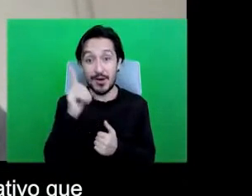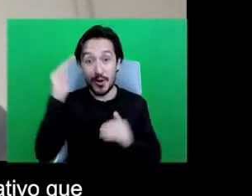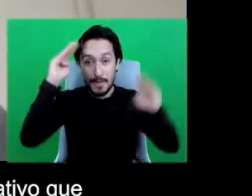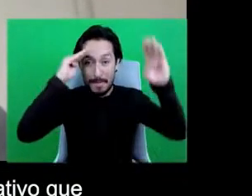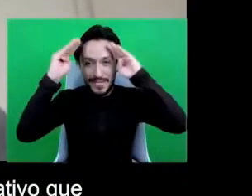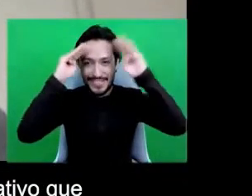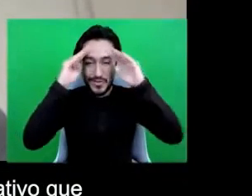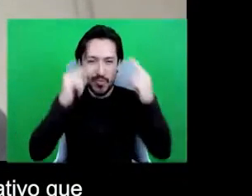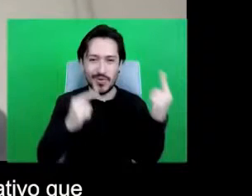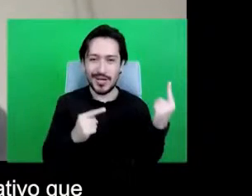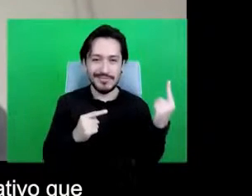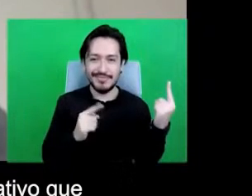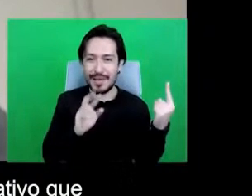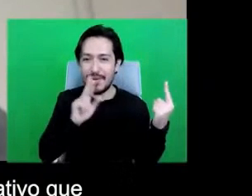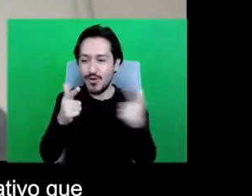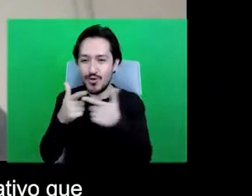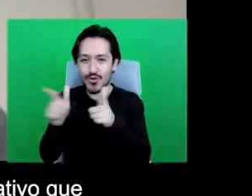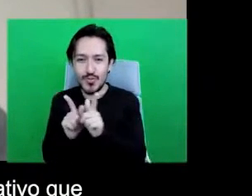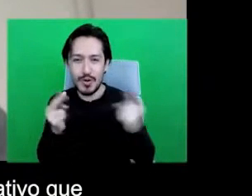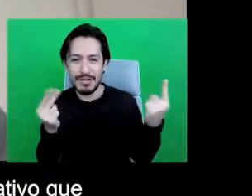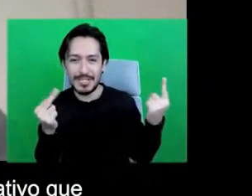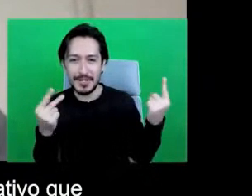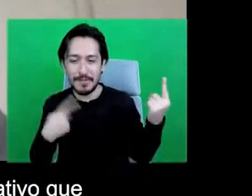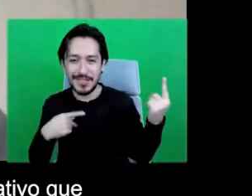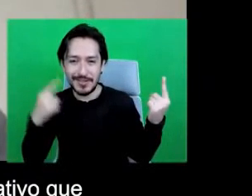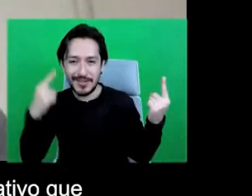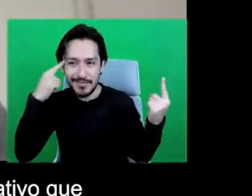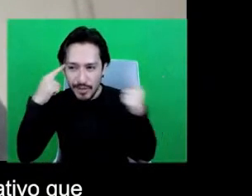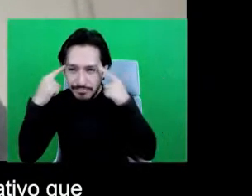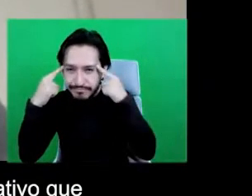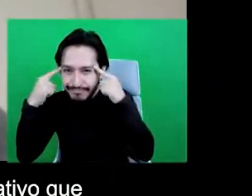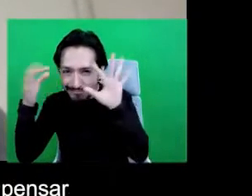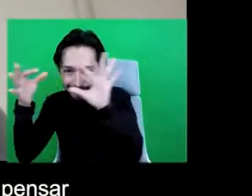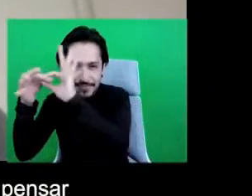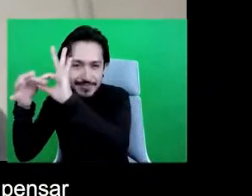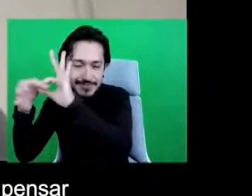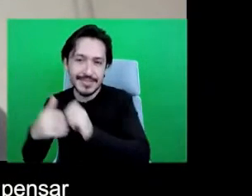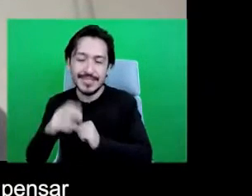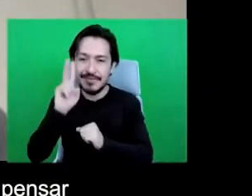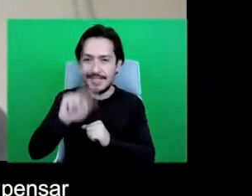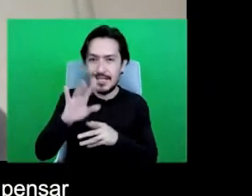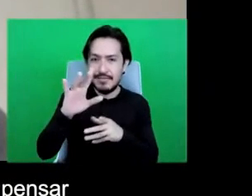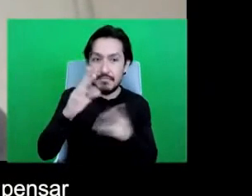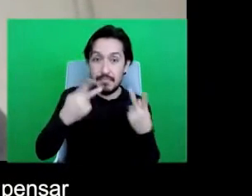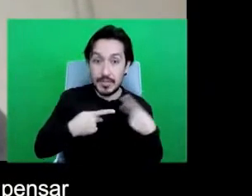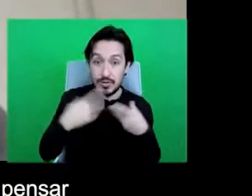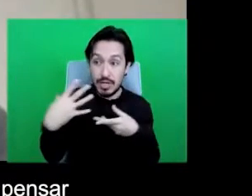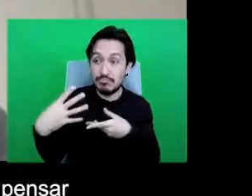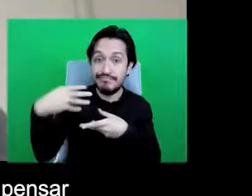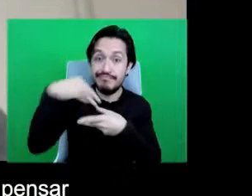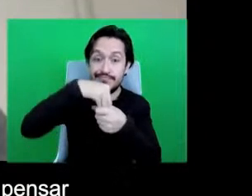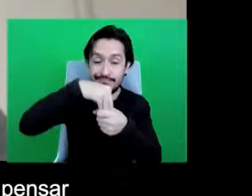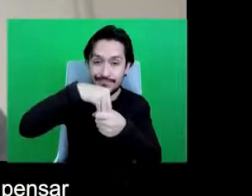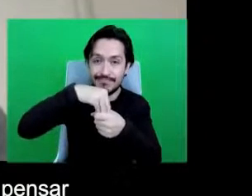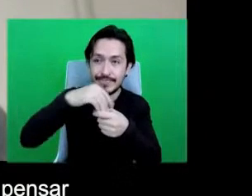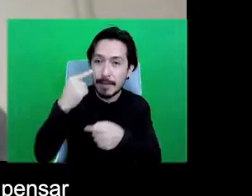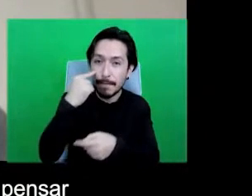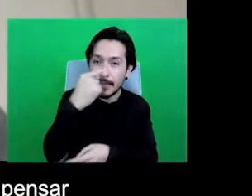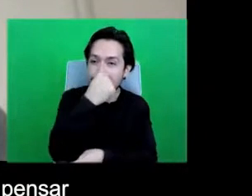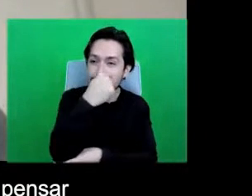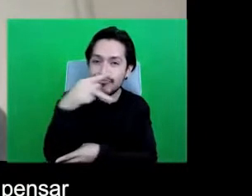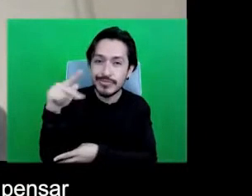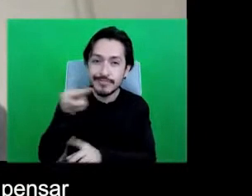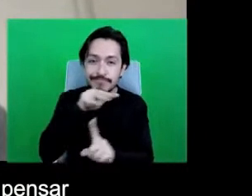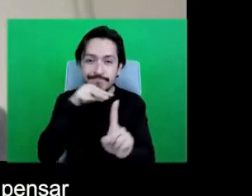lo demostró el trabajo colaborativo que fuimos haciendo, la integración de personas, la integración de visiones diferentes,